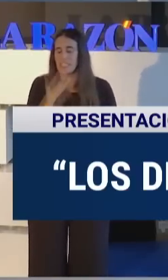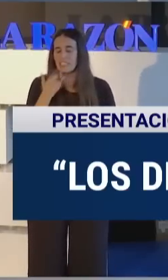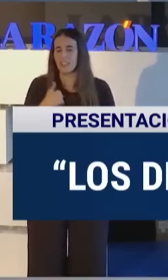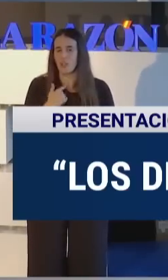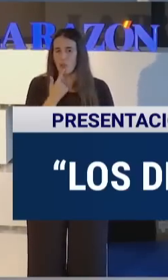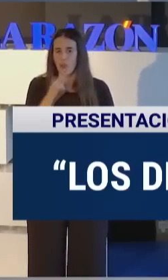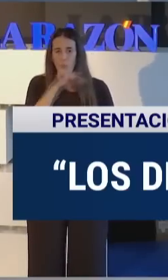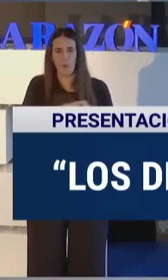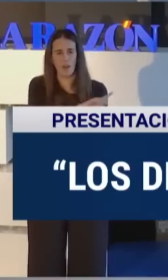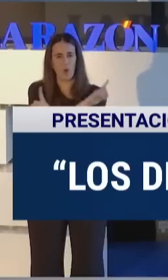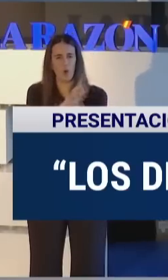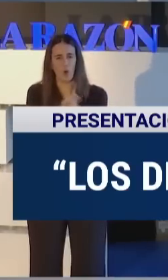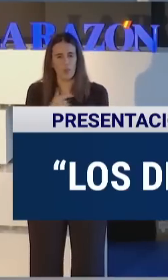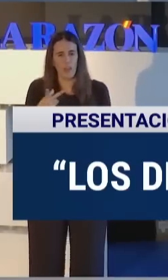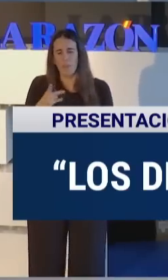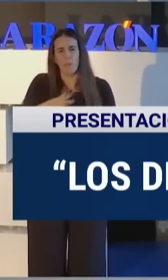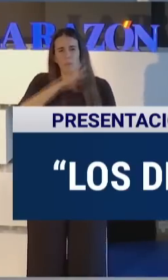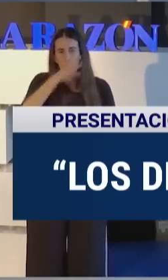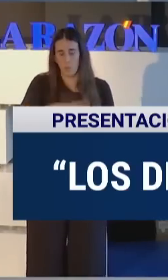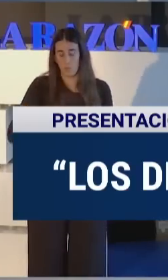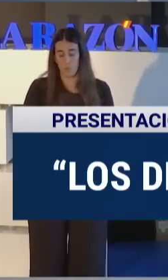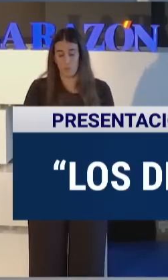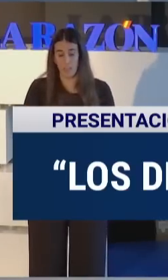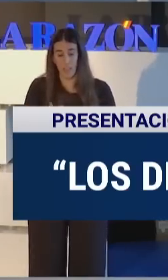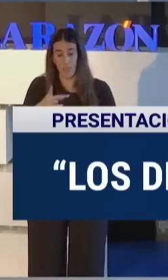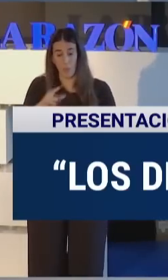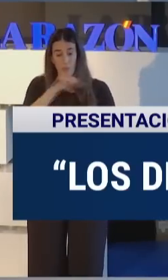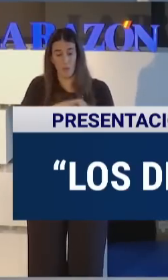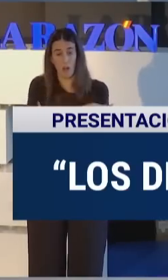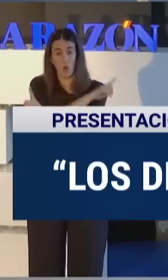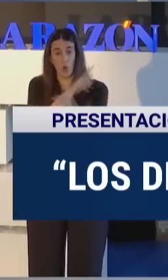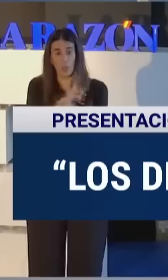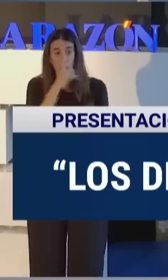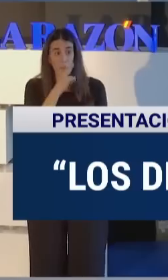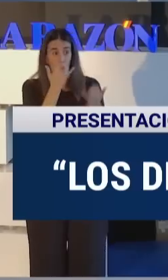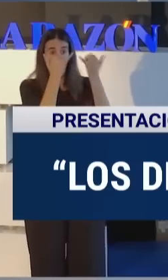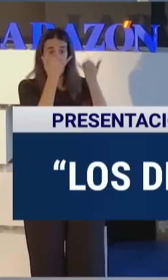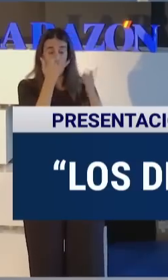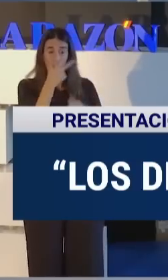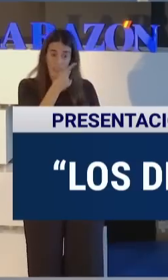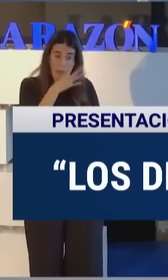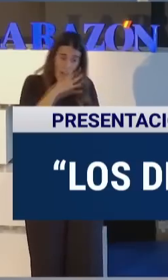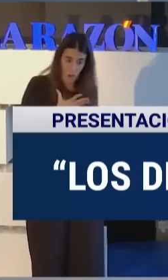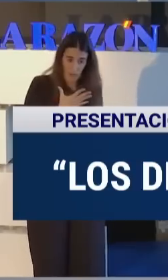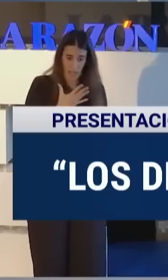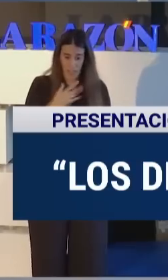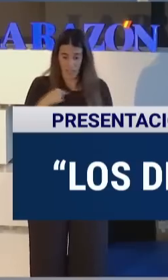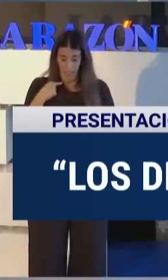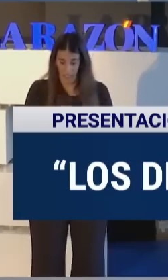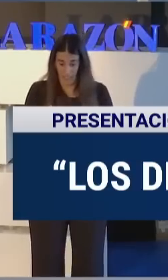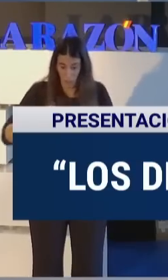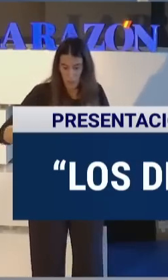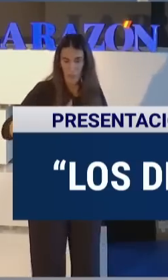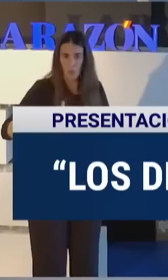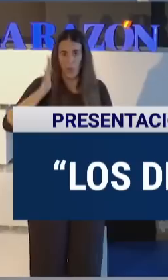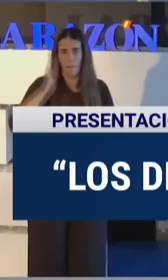la deuda? La deuda es inmoral porque la fiesta de hoy se lo estoy pasando a las generaciones futuras. Es como que nosotros nos fuéramos